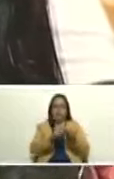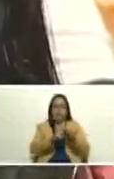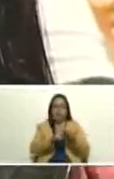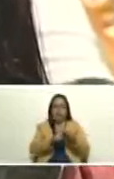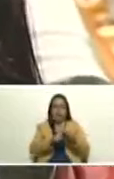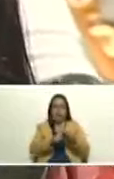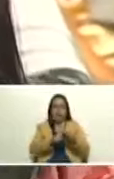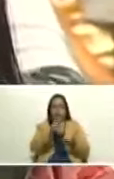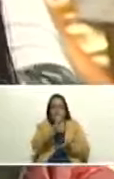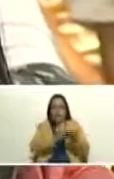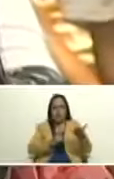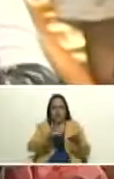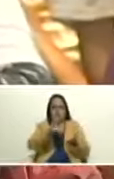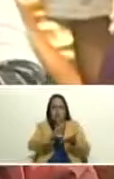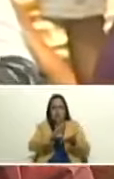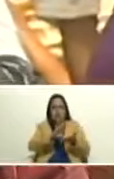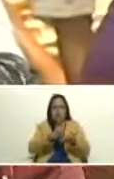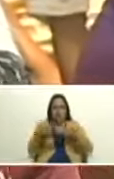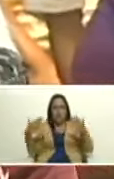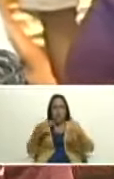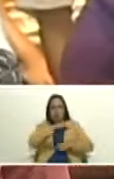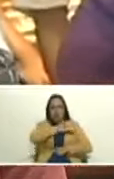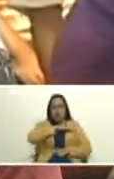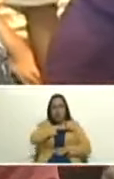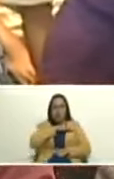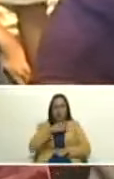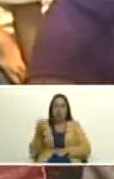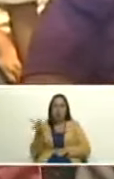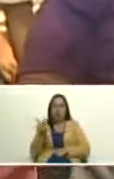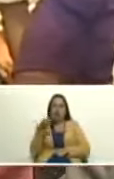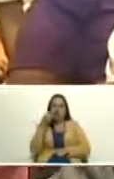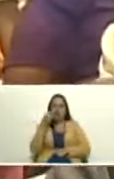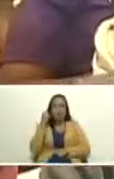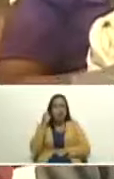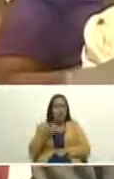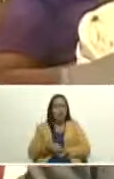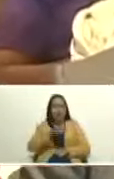central de la gran misión Venezuela Mujer,